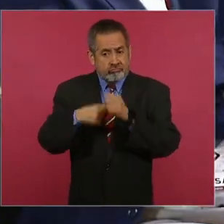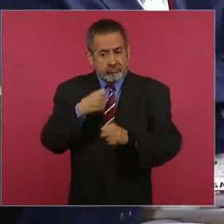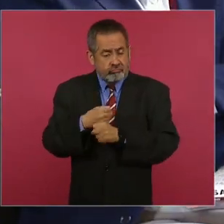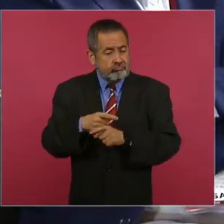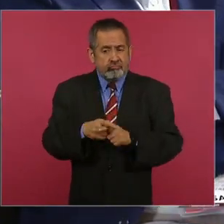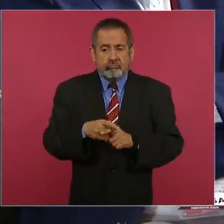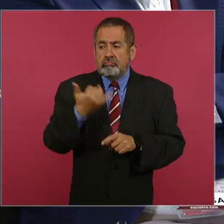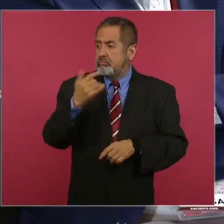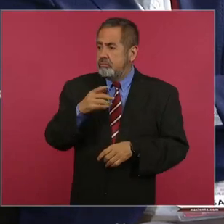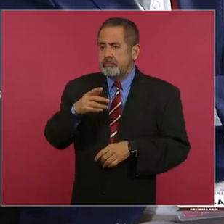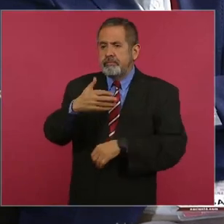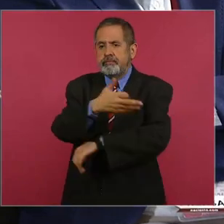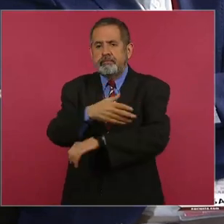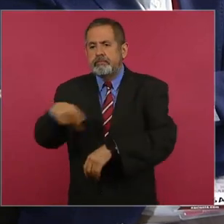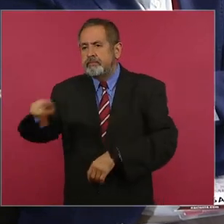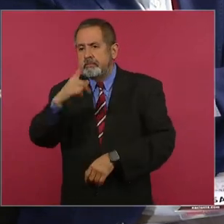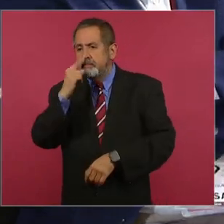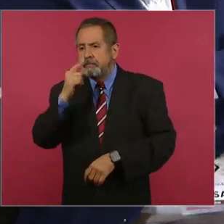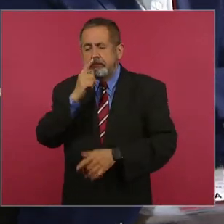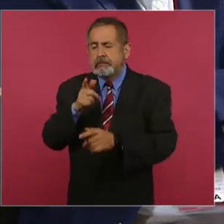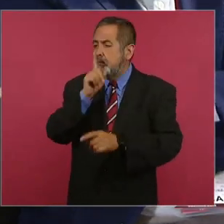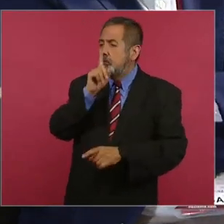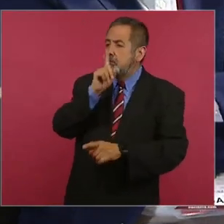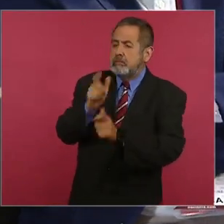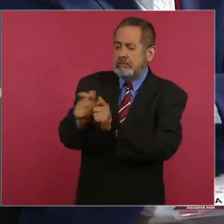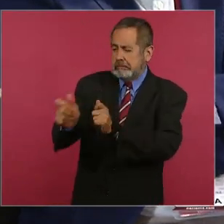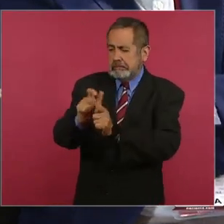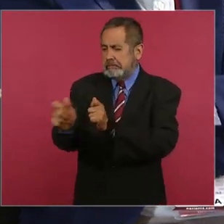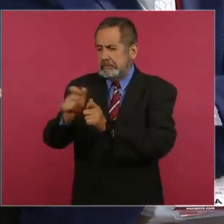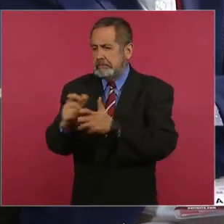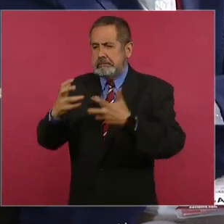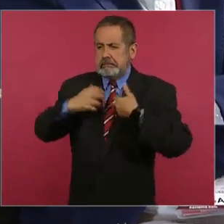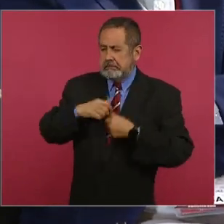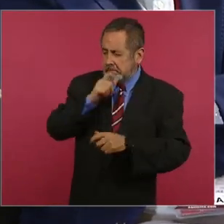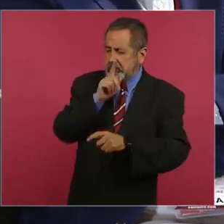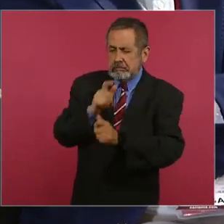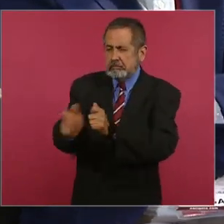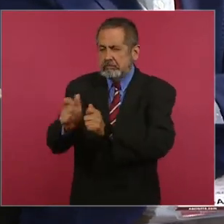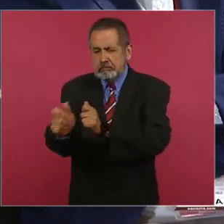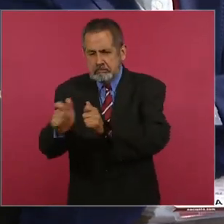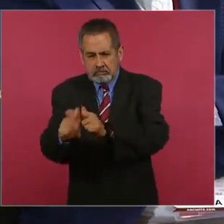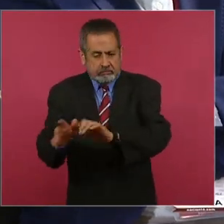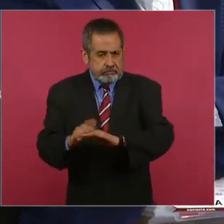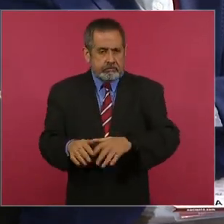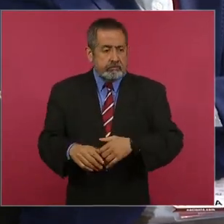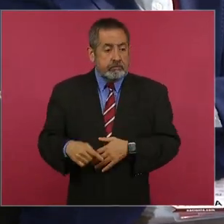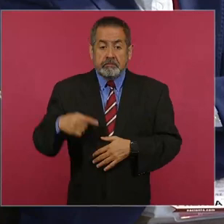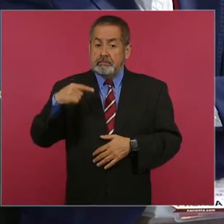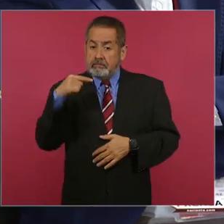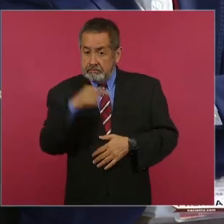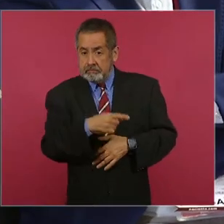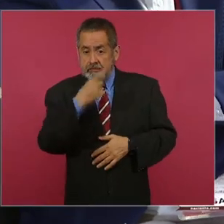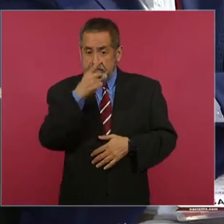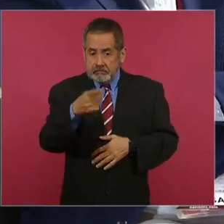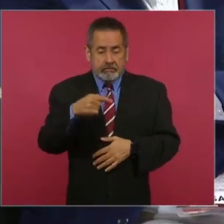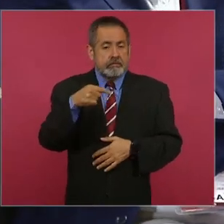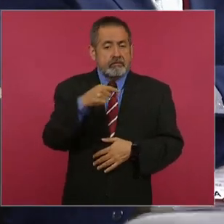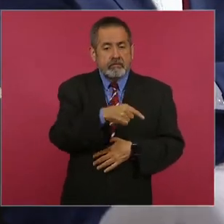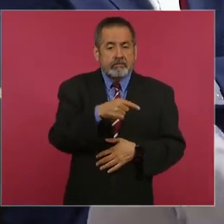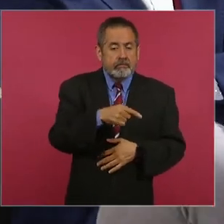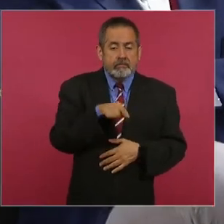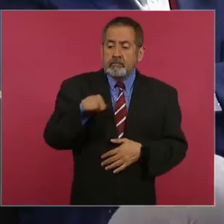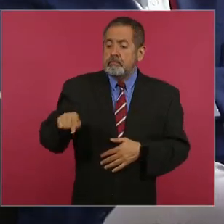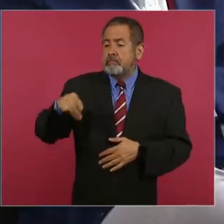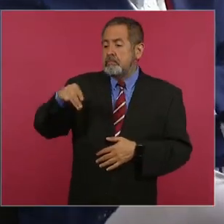intentar sobornar a policías municipales para no ser detenido afirma que debido a una invitación de